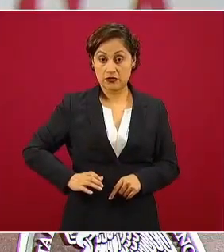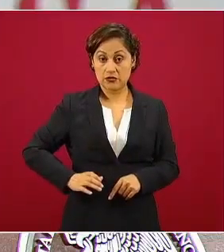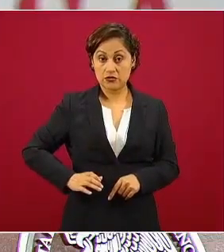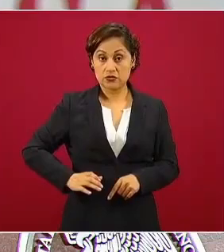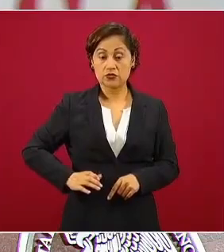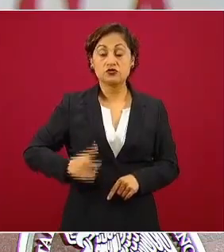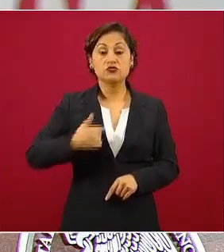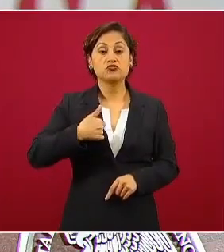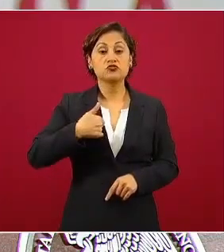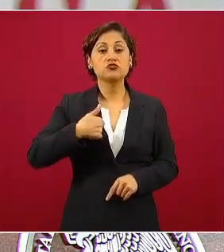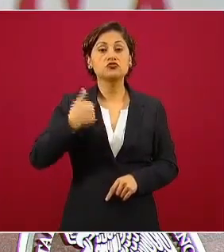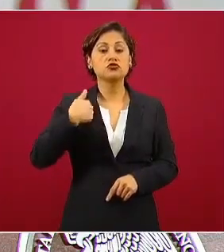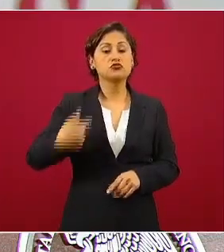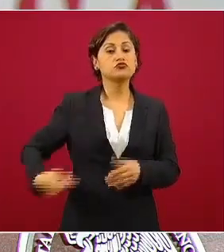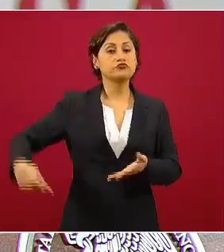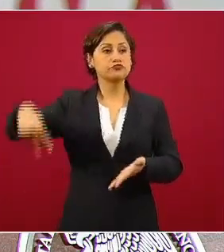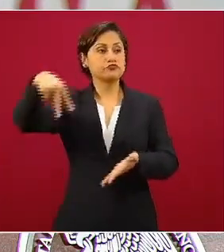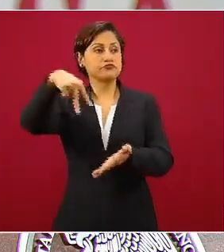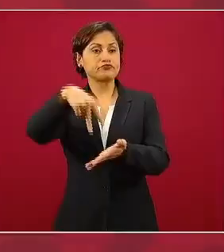yo me paraba en cualquier lugar